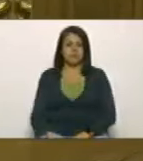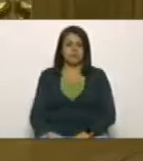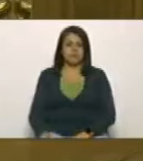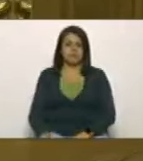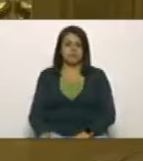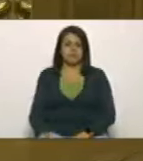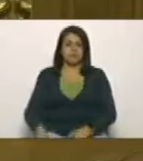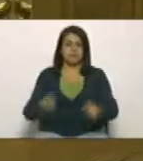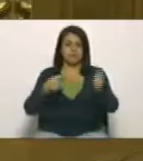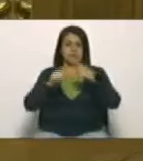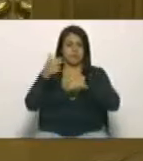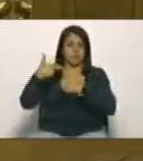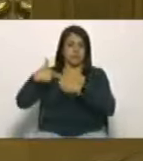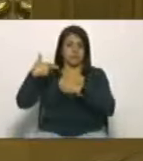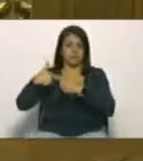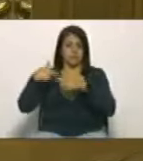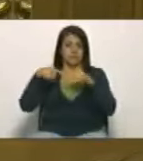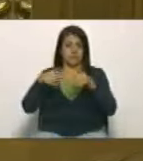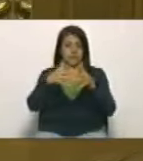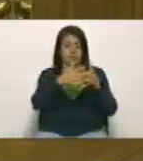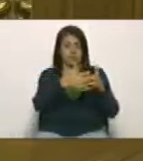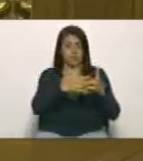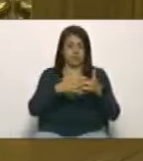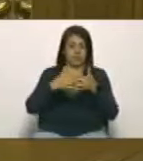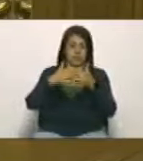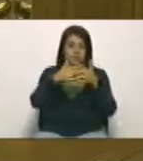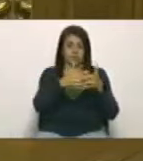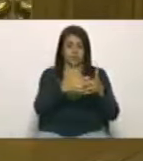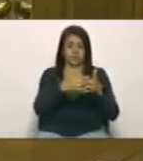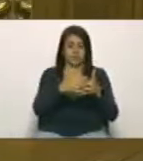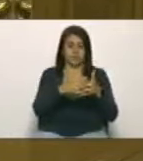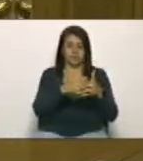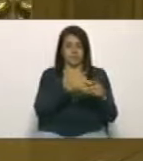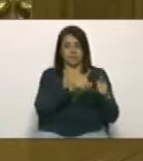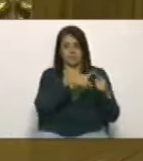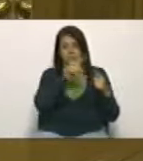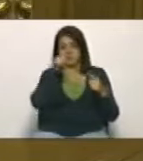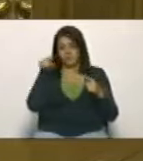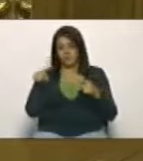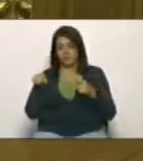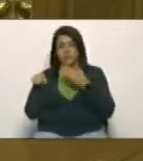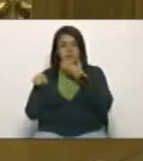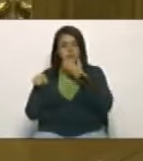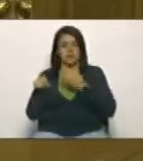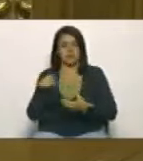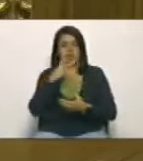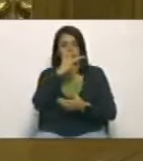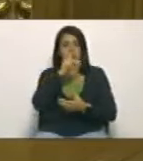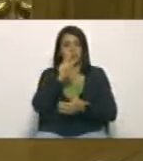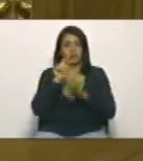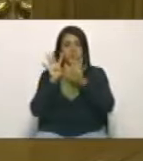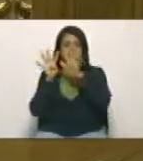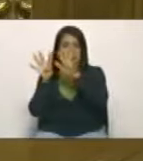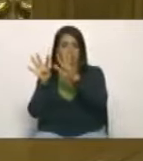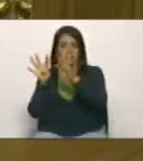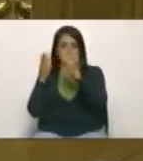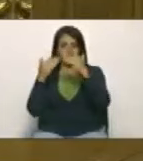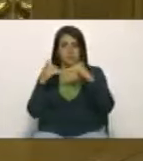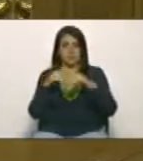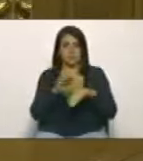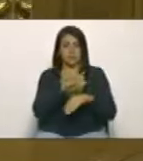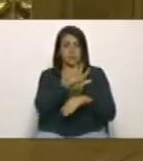La exportación petrolera de Estados Unidos pasó en diciembre de 3.9